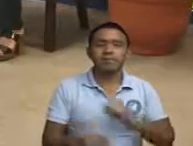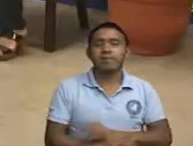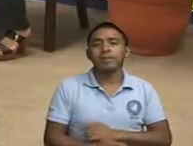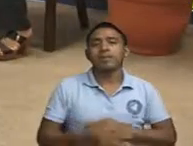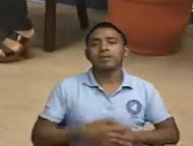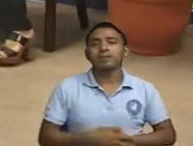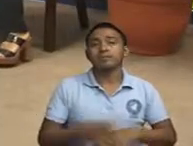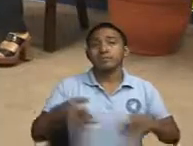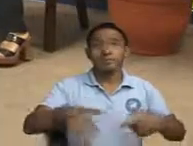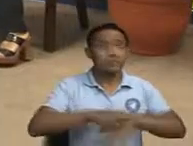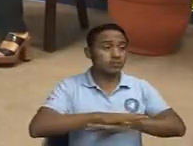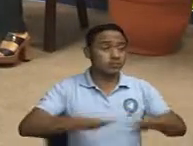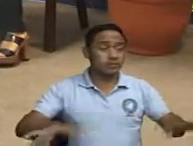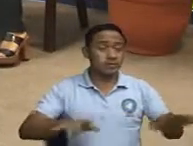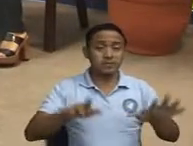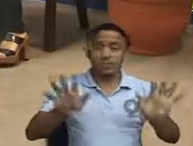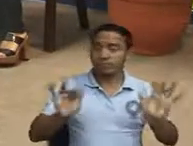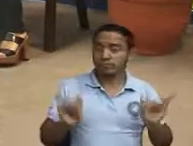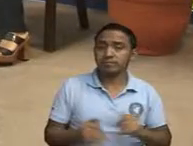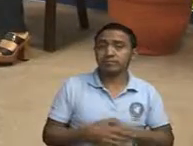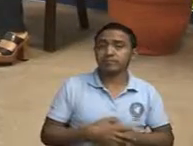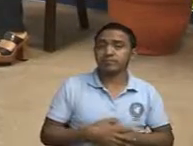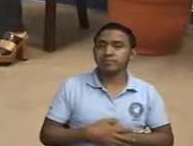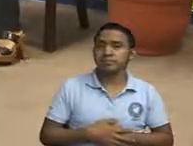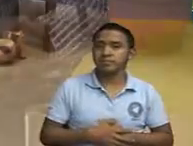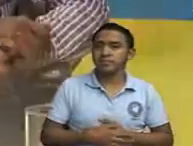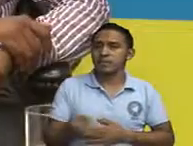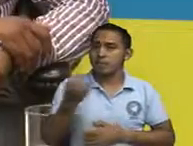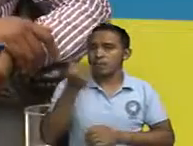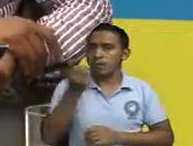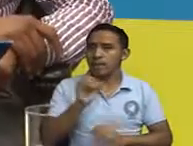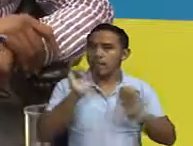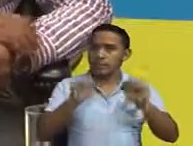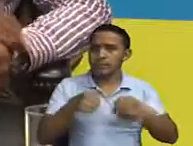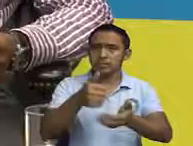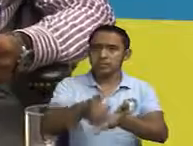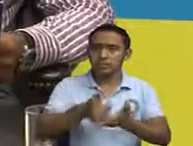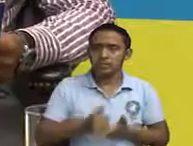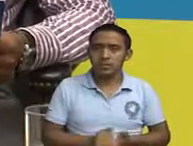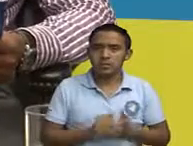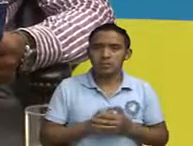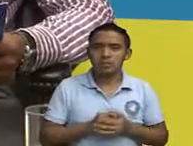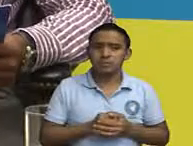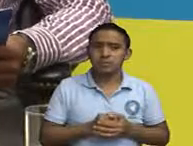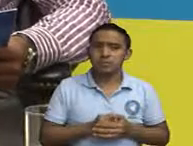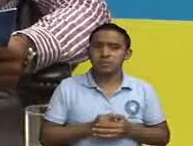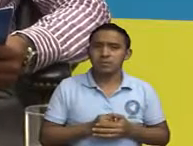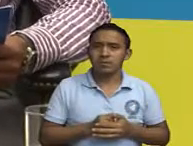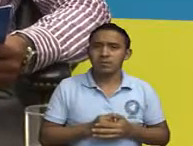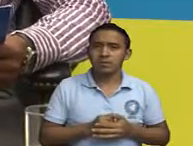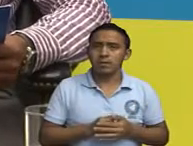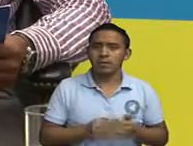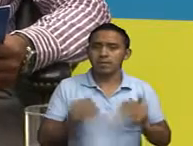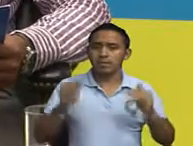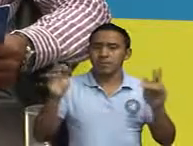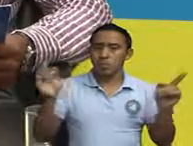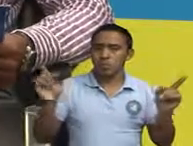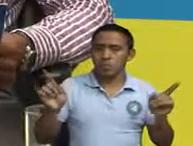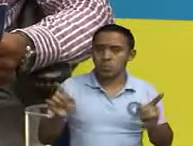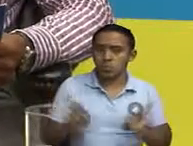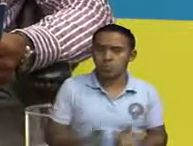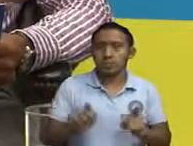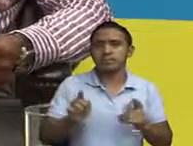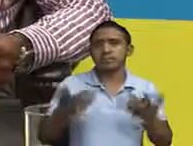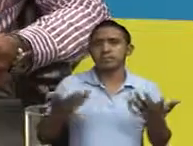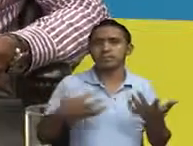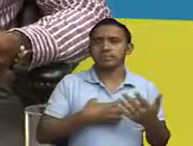Ahora, ya para terminar, licenciada, tenemos ciertos alimentos que nos pueden ayudar también a mantener o bajar ese